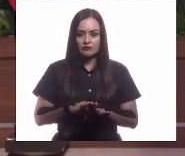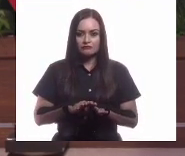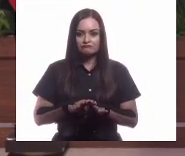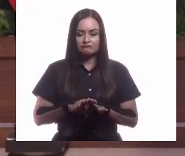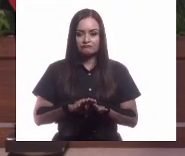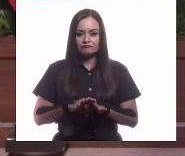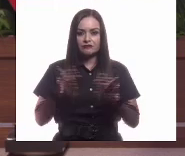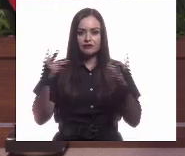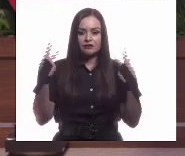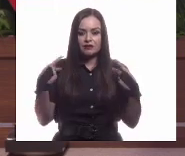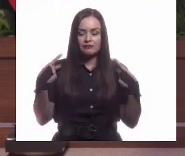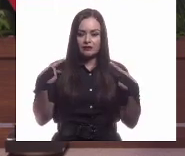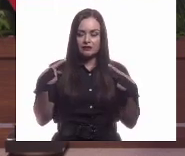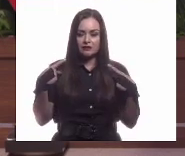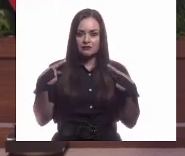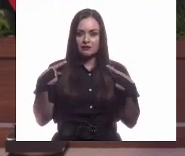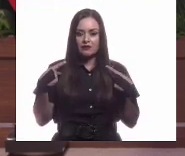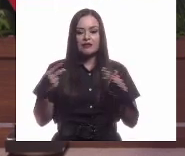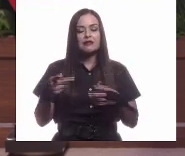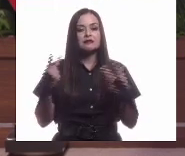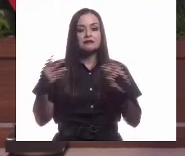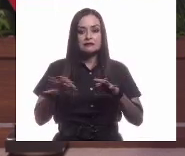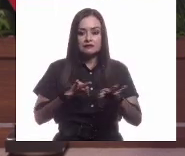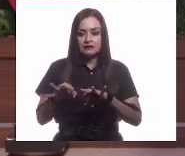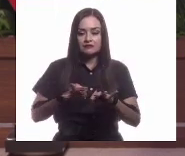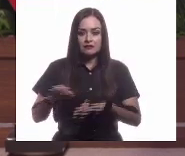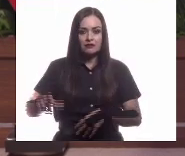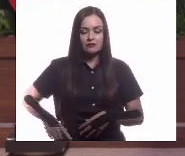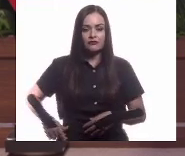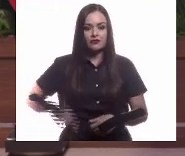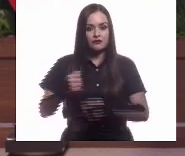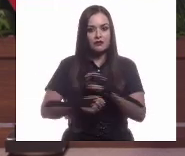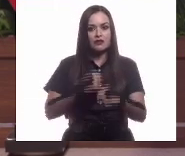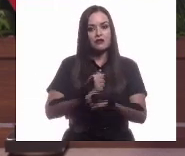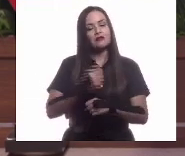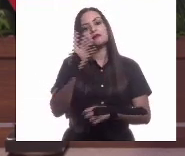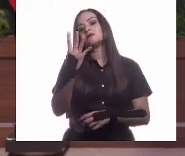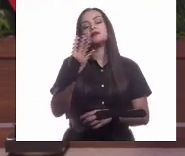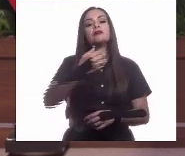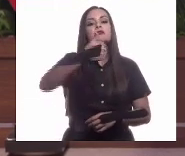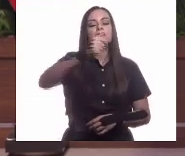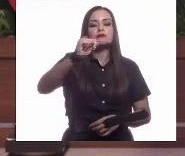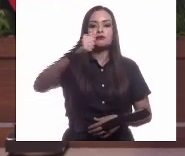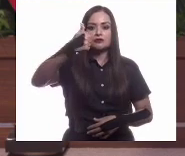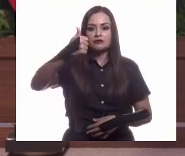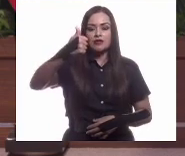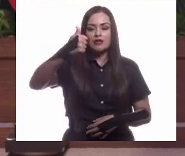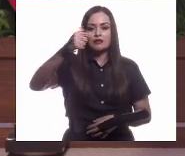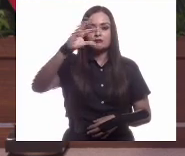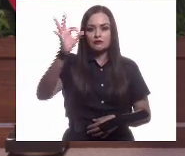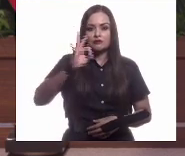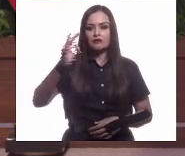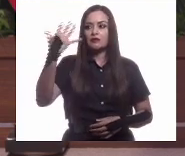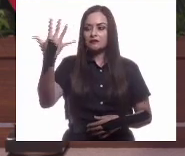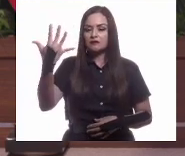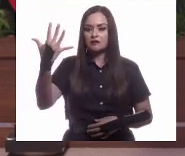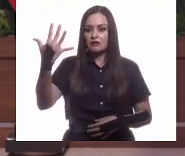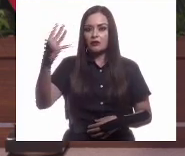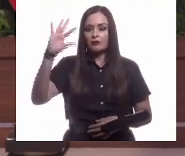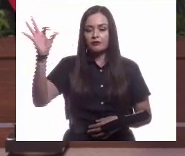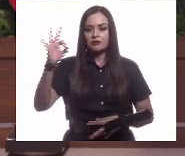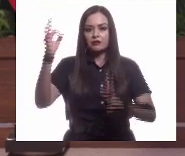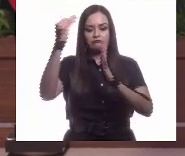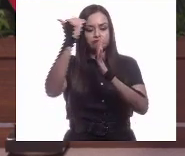El porcentaje de la población ocupada en el gobierno en estos 4 años ha disminuido del 6.6 al 5% de la